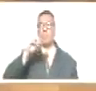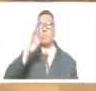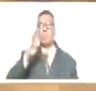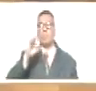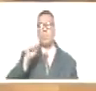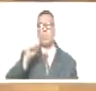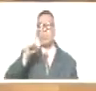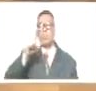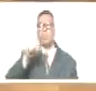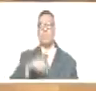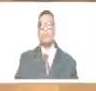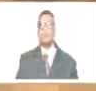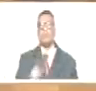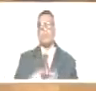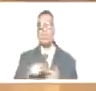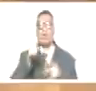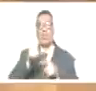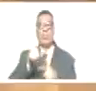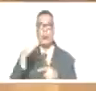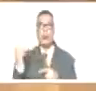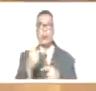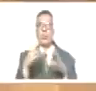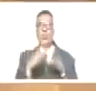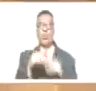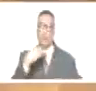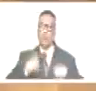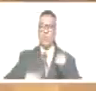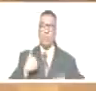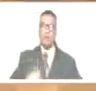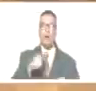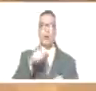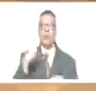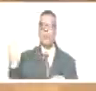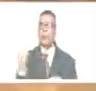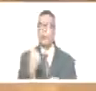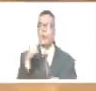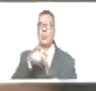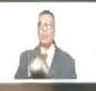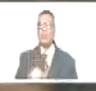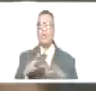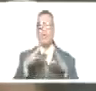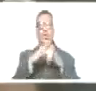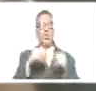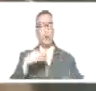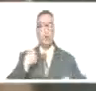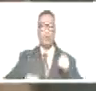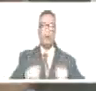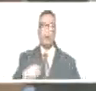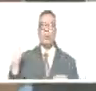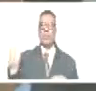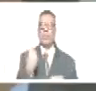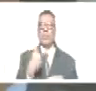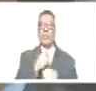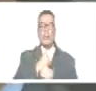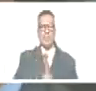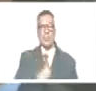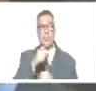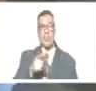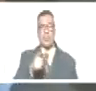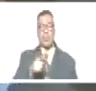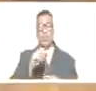A mí me interpelaban aquí todos los miércoles. Todos los miércoles venía a ser interpelado en la Comisión de Administración y